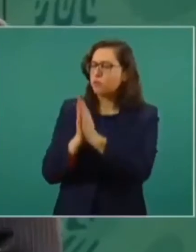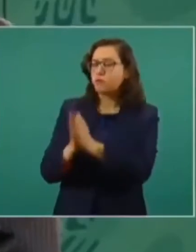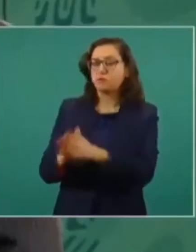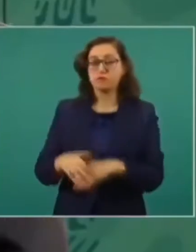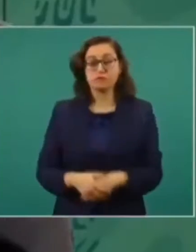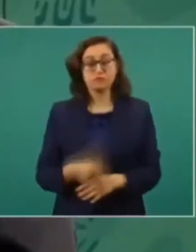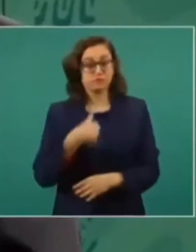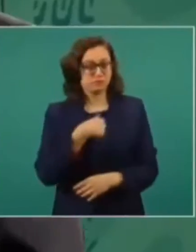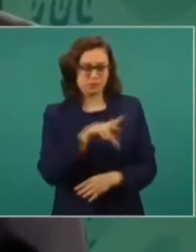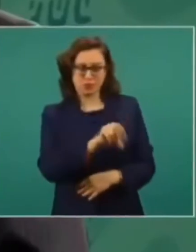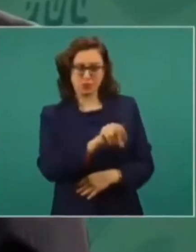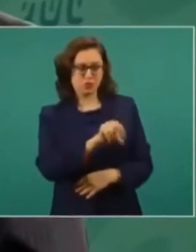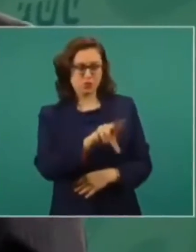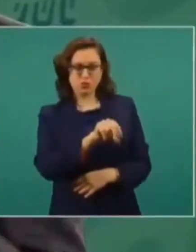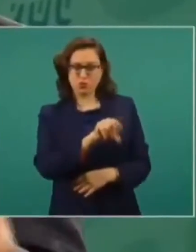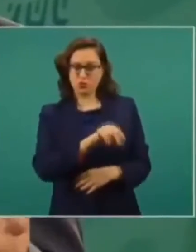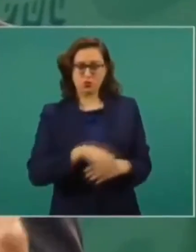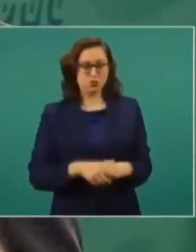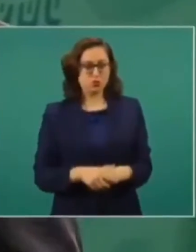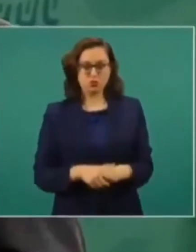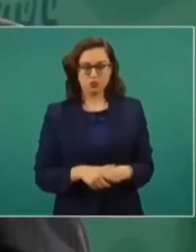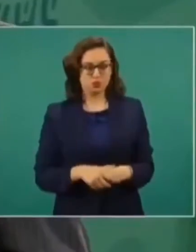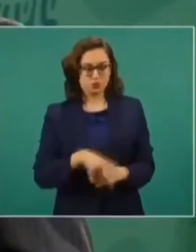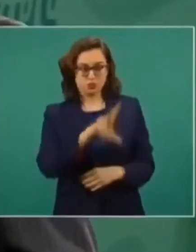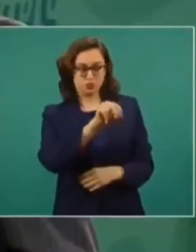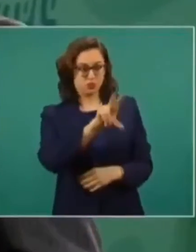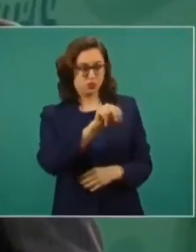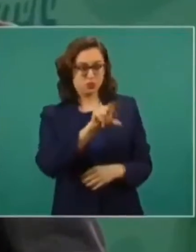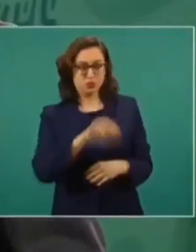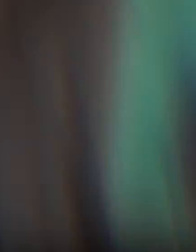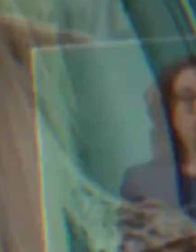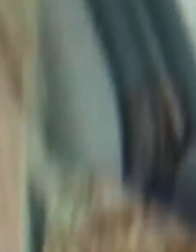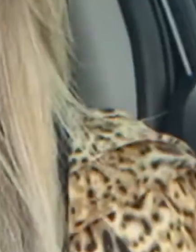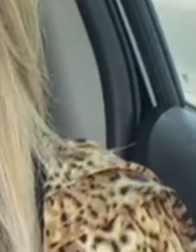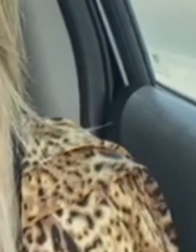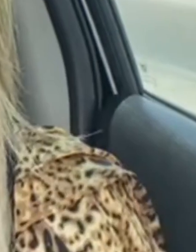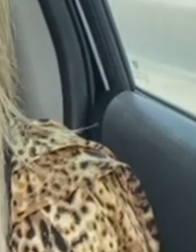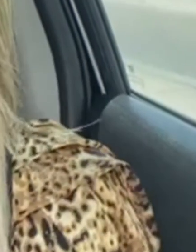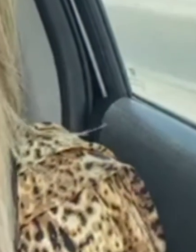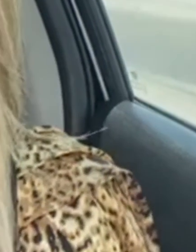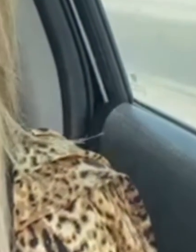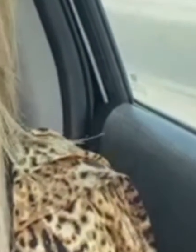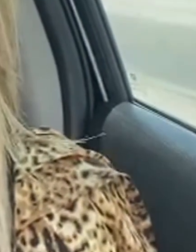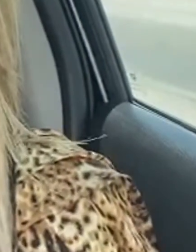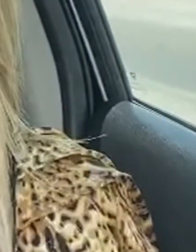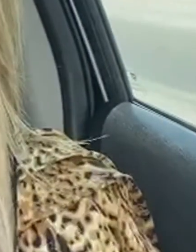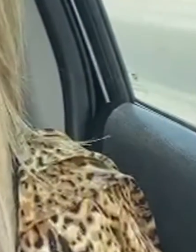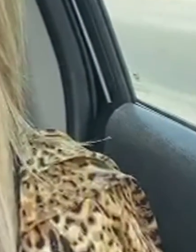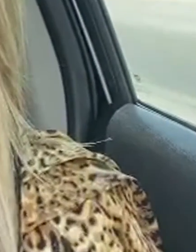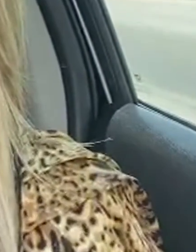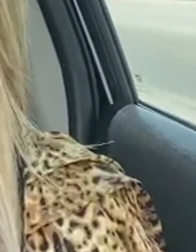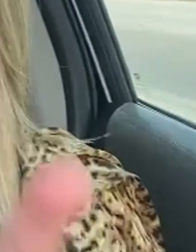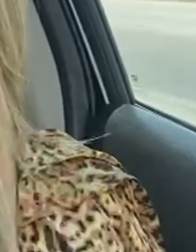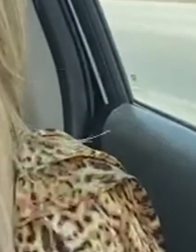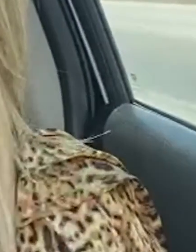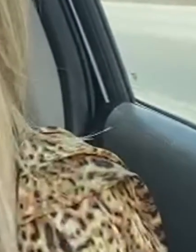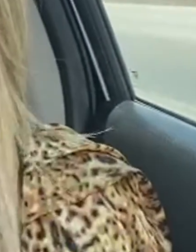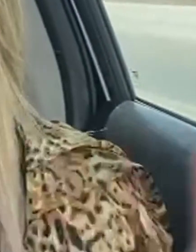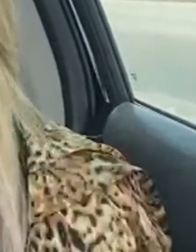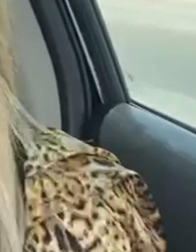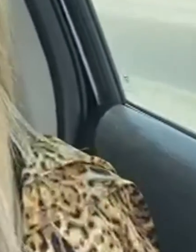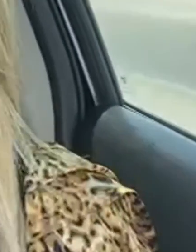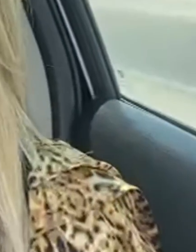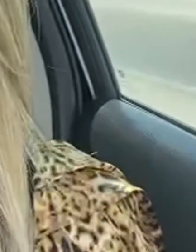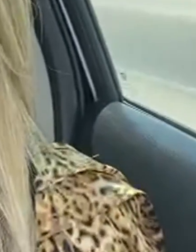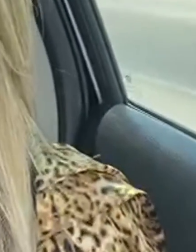Decía, no, ¿qué no ven? Que ya estoy chocheando. Aunque el presidente dijo que mencionó que